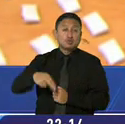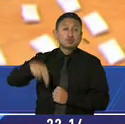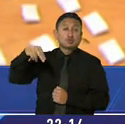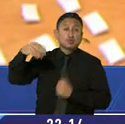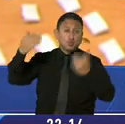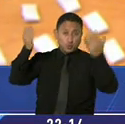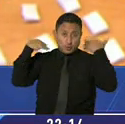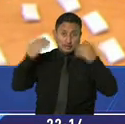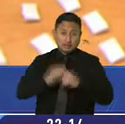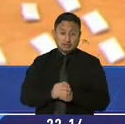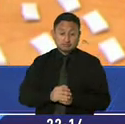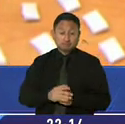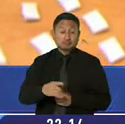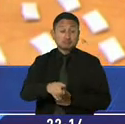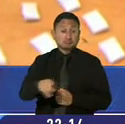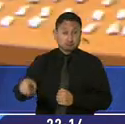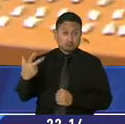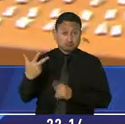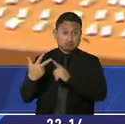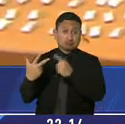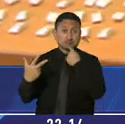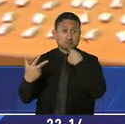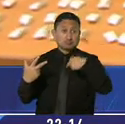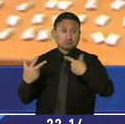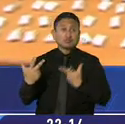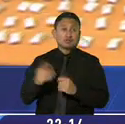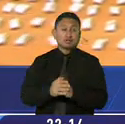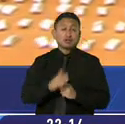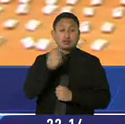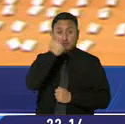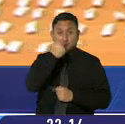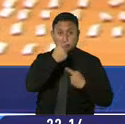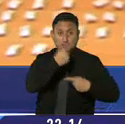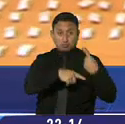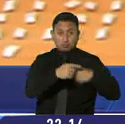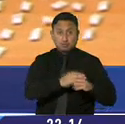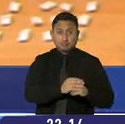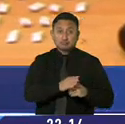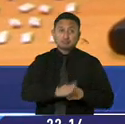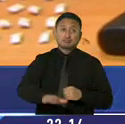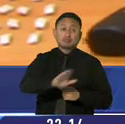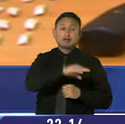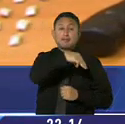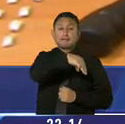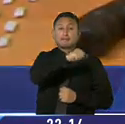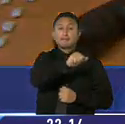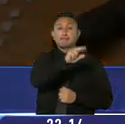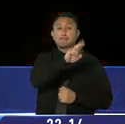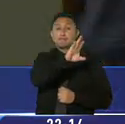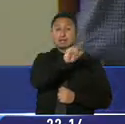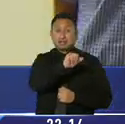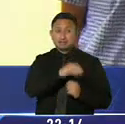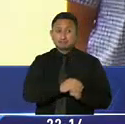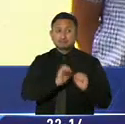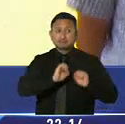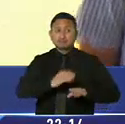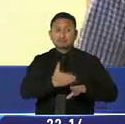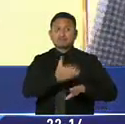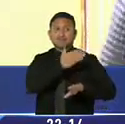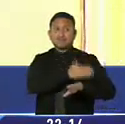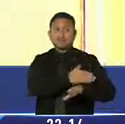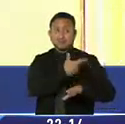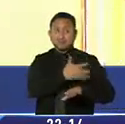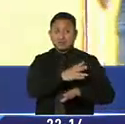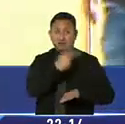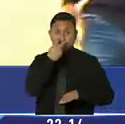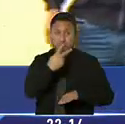que expresaron, los sospechosos se dedicaban al expendio de alcaloides en el sector de la Marta de Roldós. Ya le seguían la pista desde hace varias